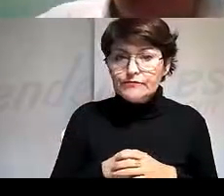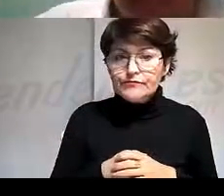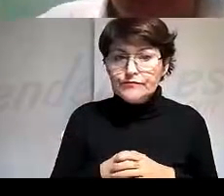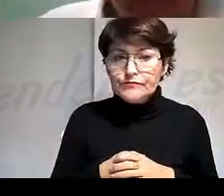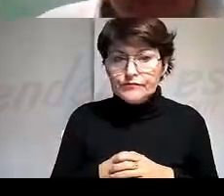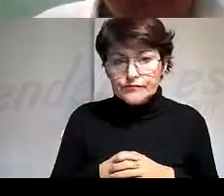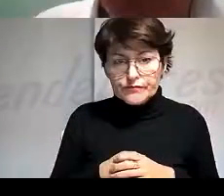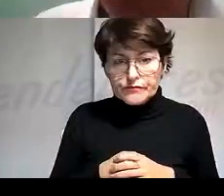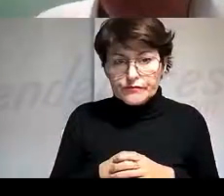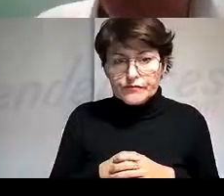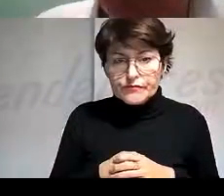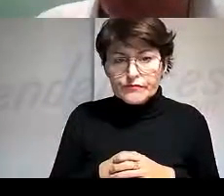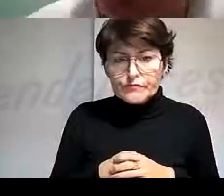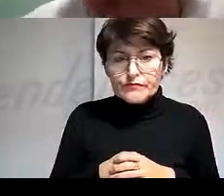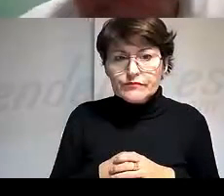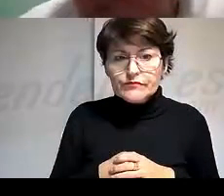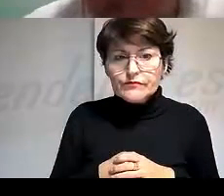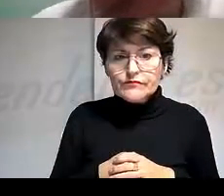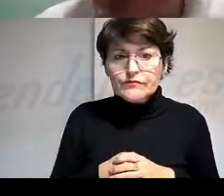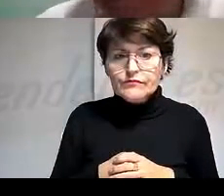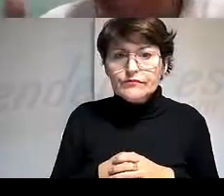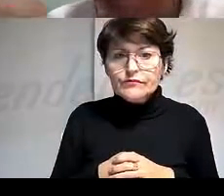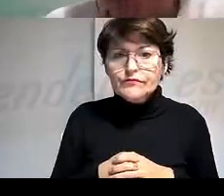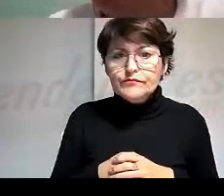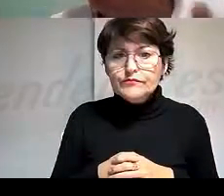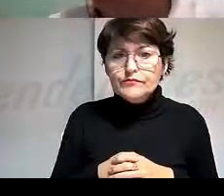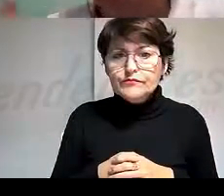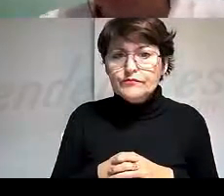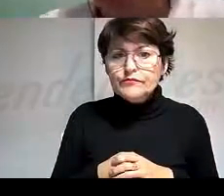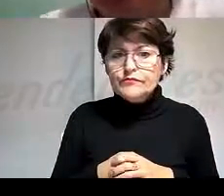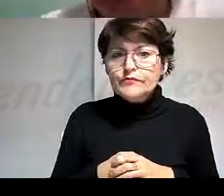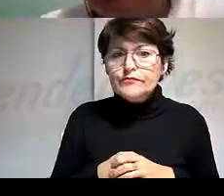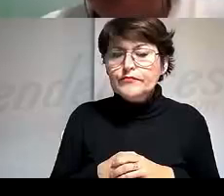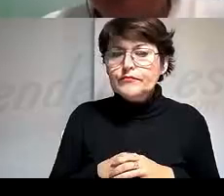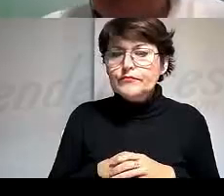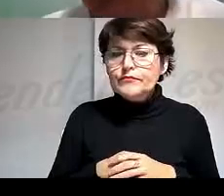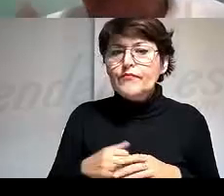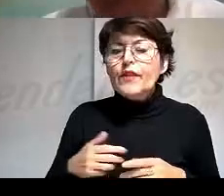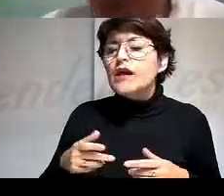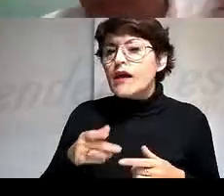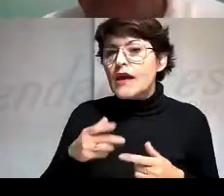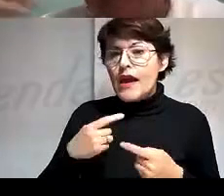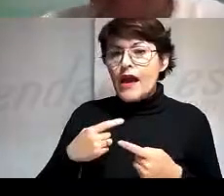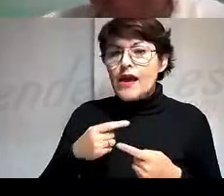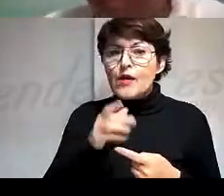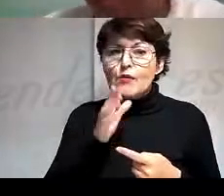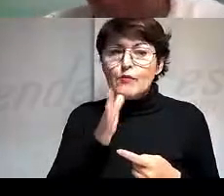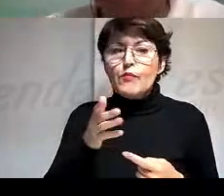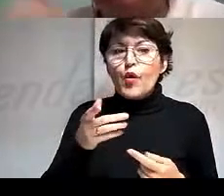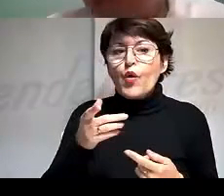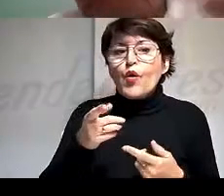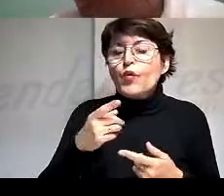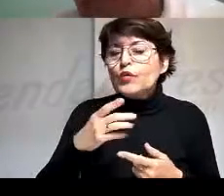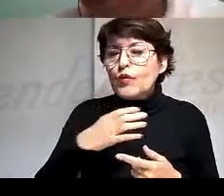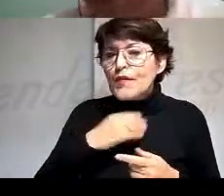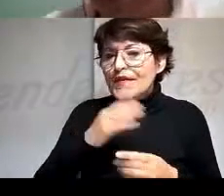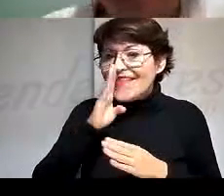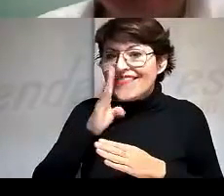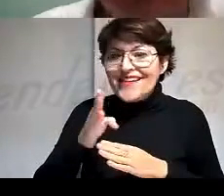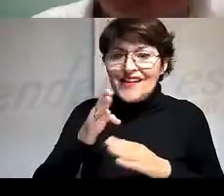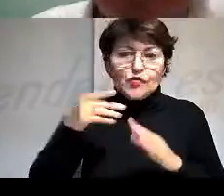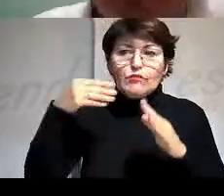de pasar la pared intestinal, afortunadamente, porque si no entrarían muchas proteínas y nos generarían una alergia constante, es decir, entraría mucho germen